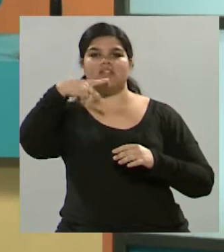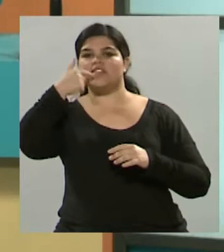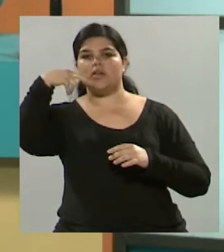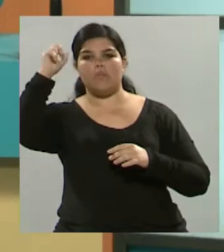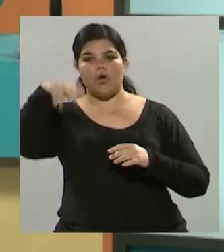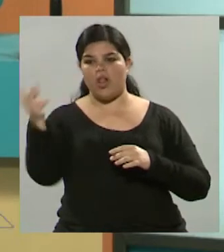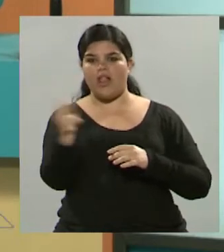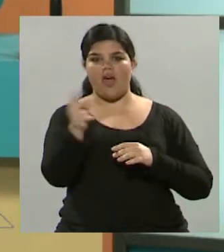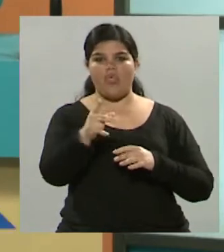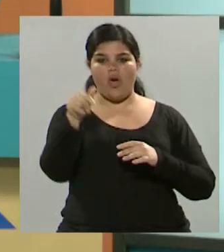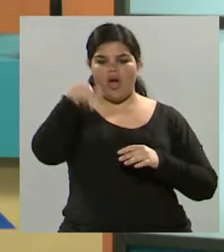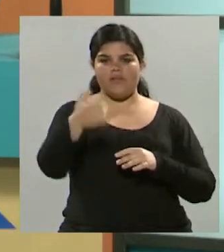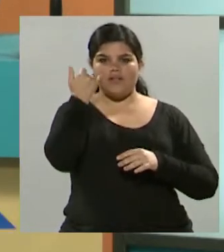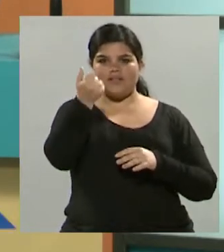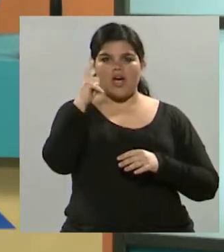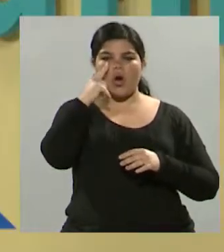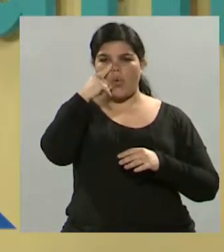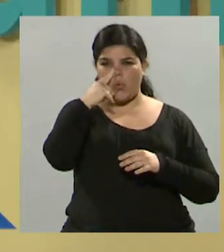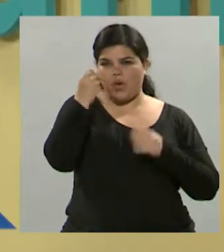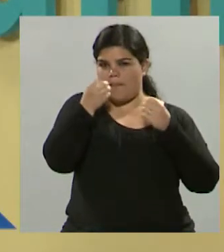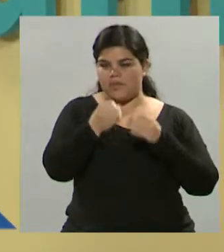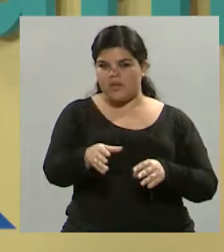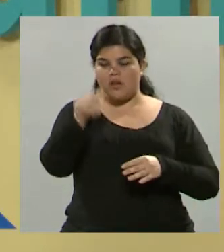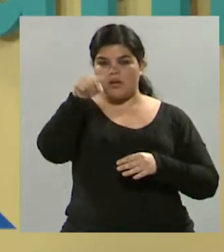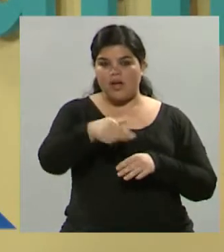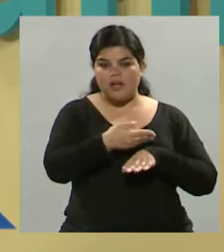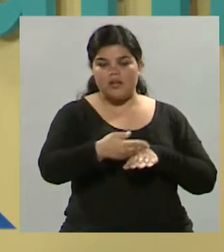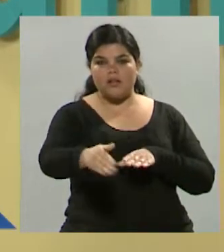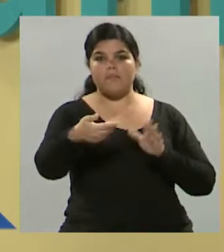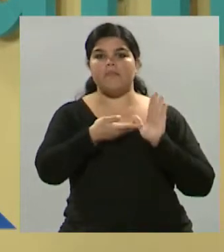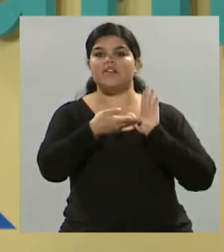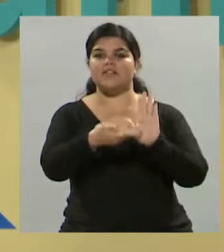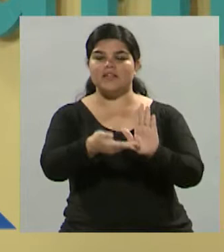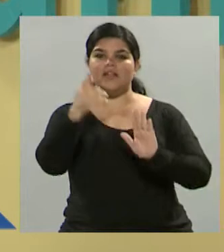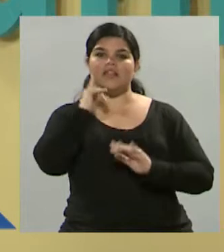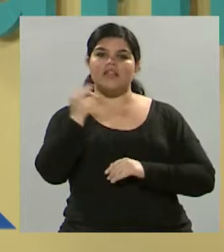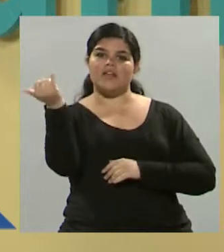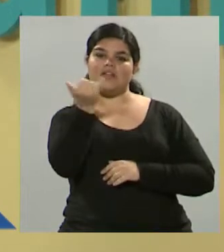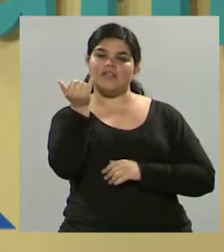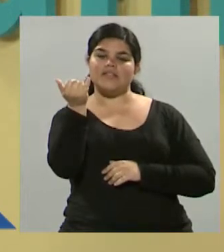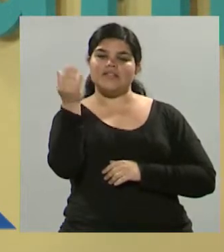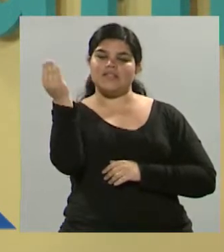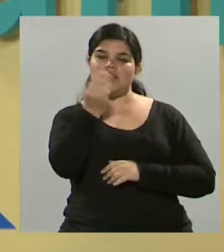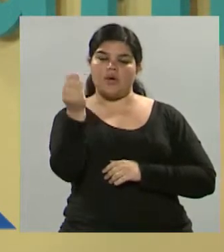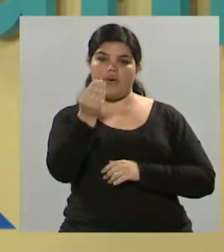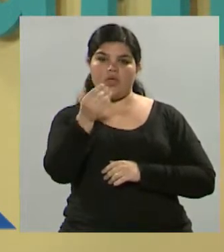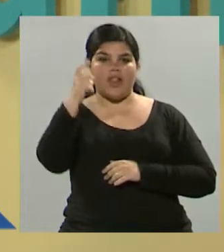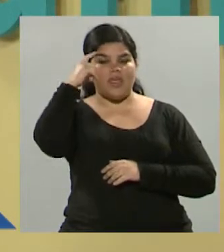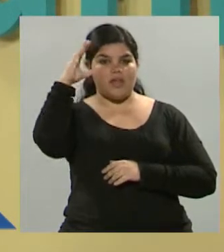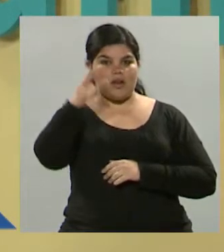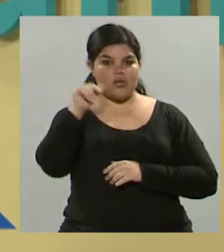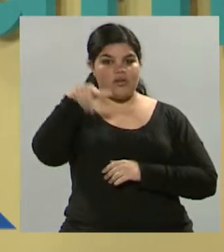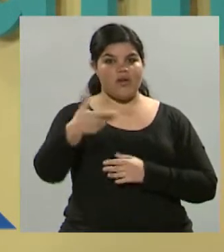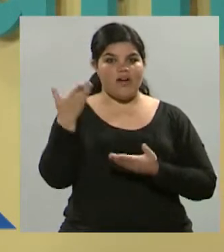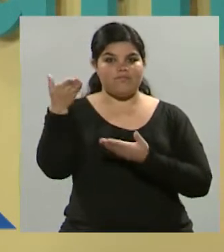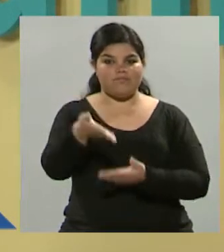estado con funciones, creo que a partir de junio arrancaron y van a presentarse este sábado a las 22. Están ellas aquí conmigo y con